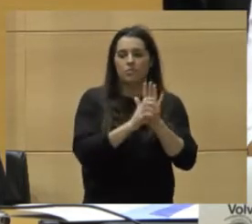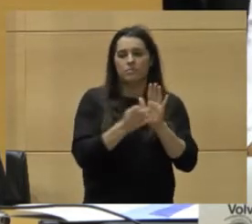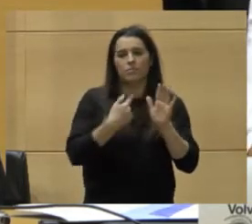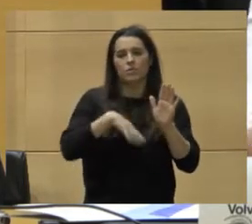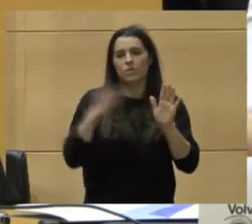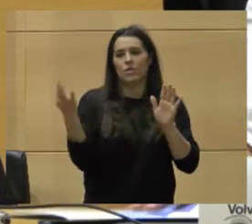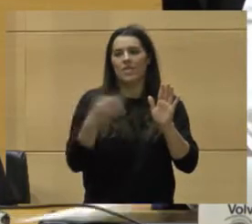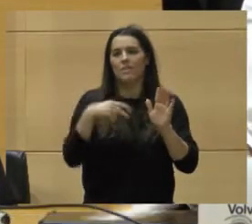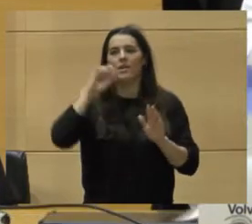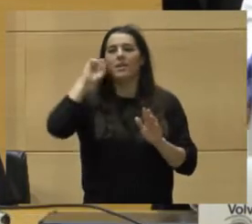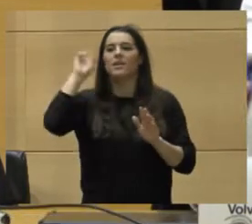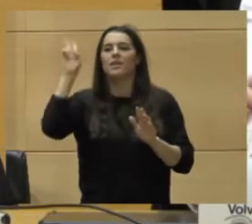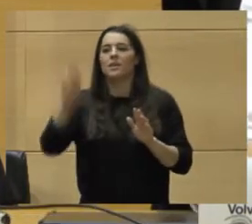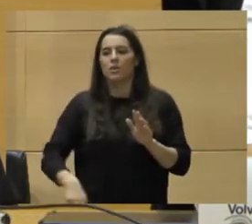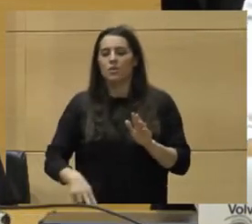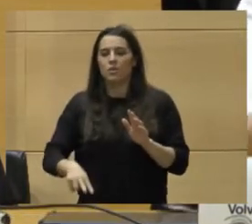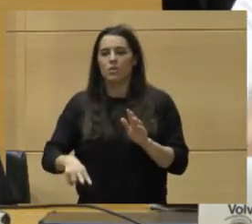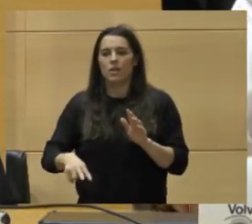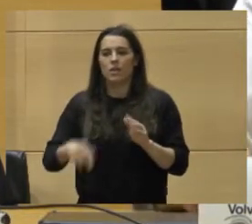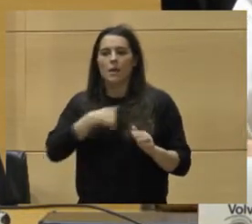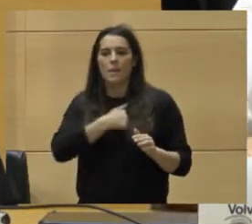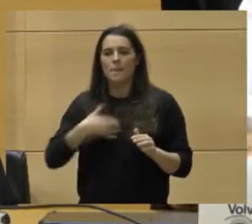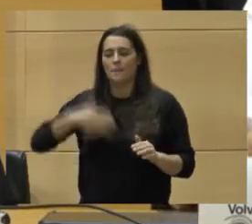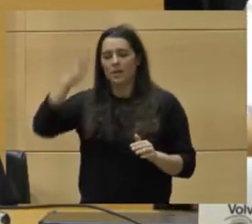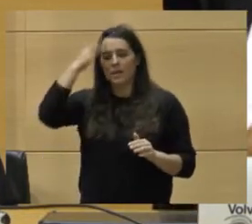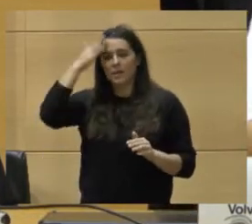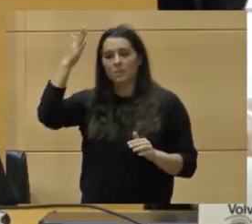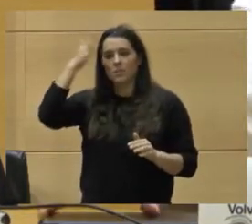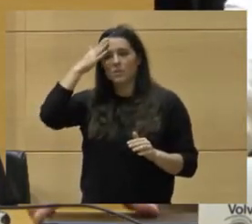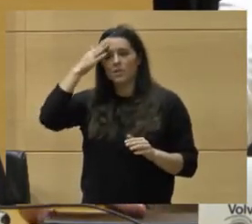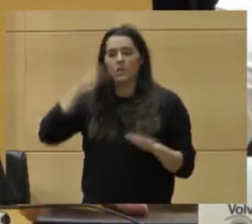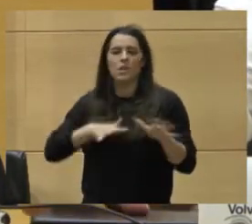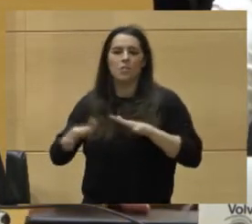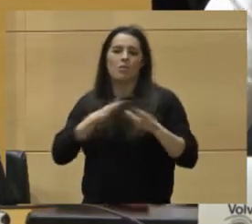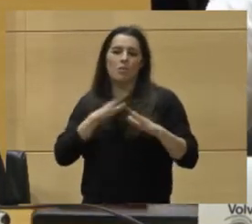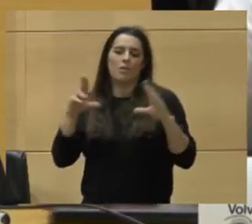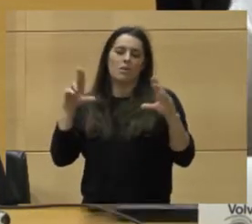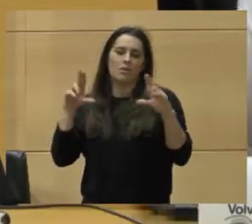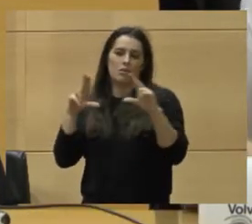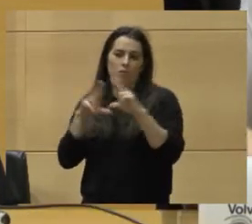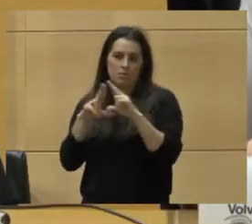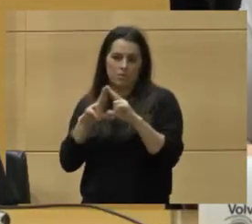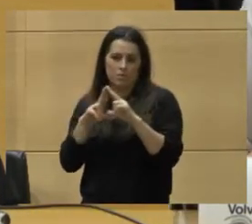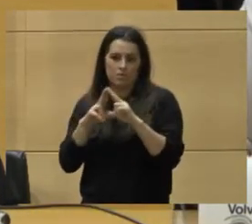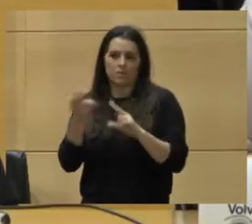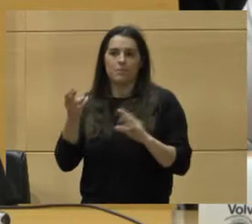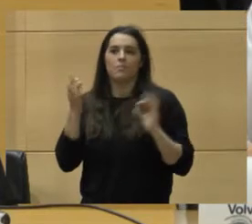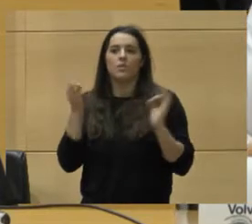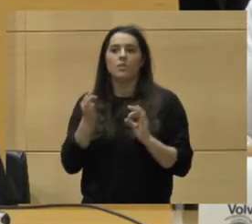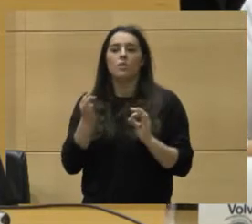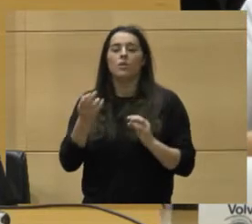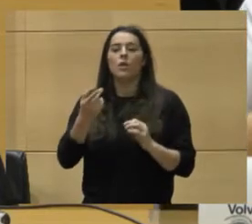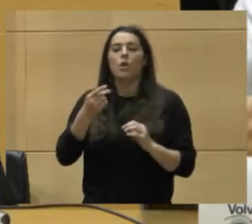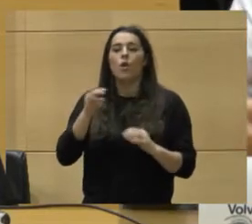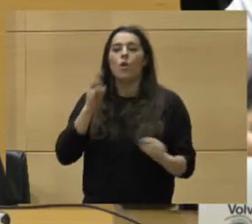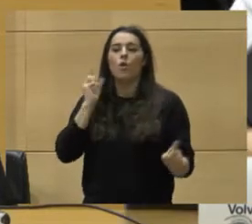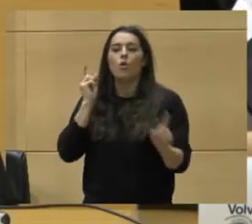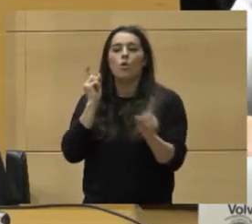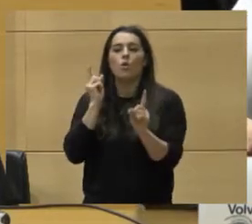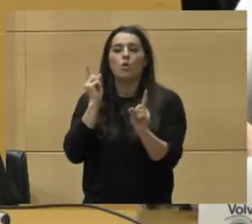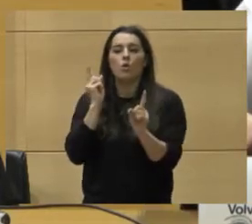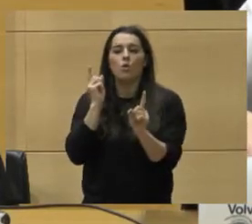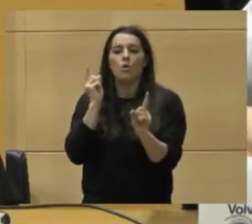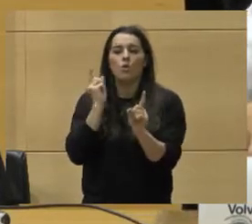fundamental en el proceso que está en marcha nuestro país el movimiento feminista y que nos declaremos enemigos del patriarcado como sistema de